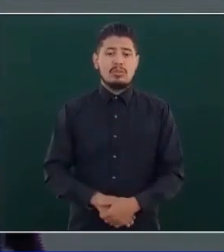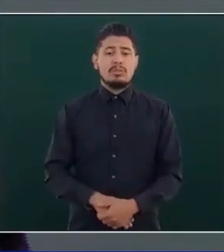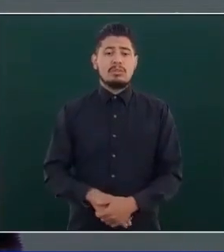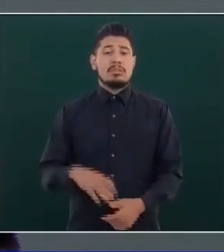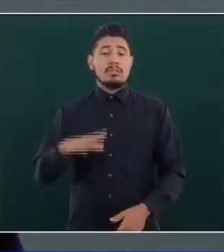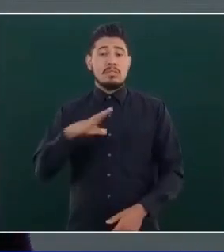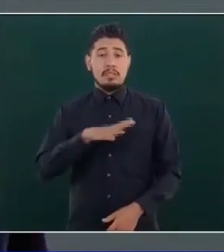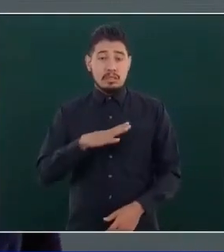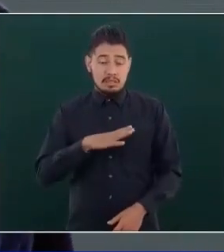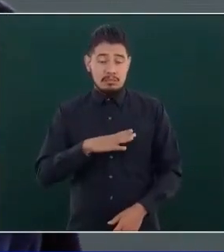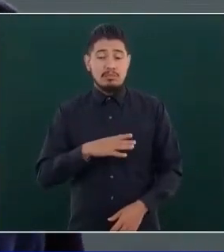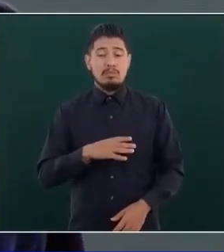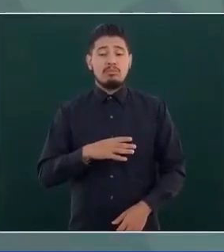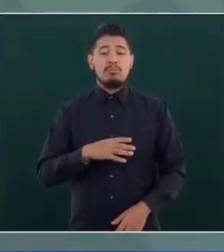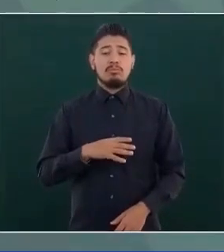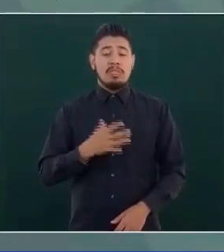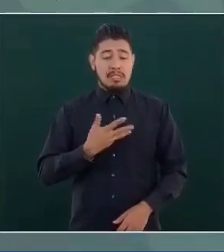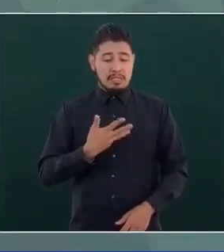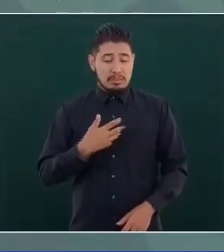tenemos en nuestras casas